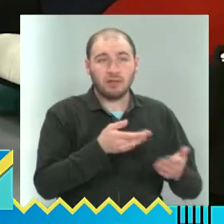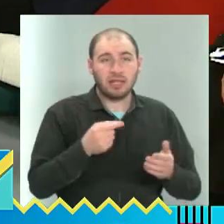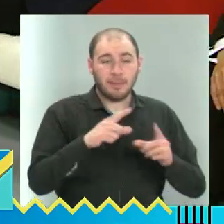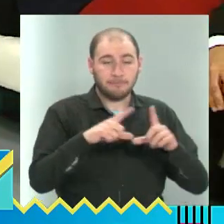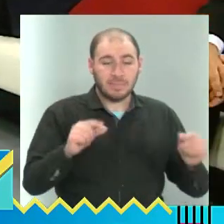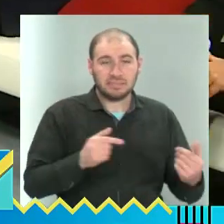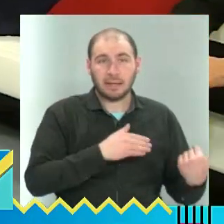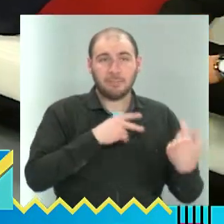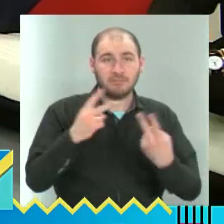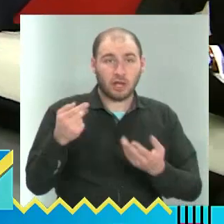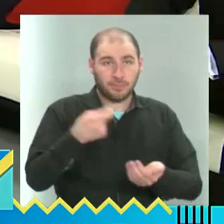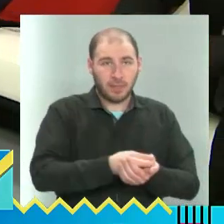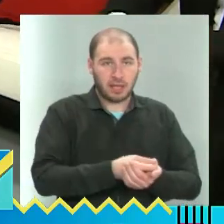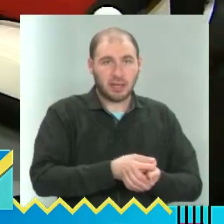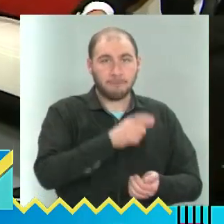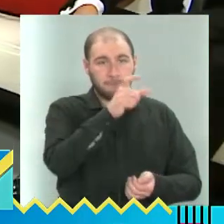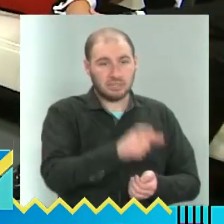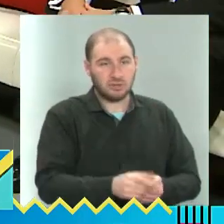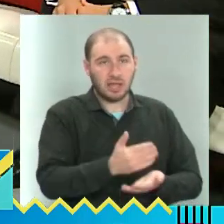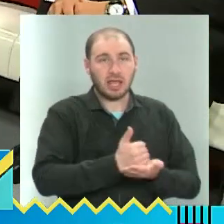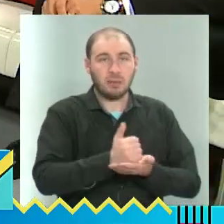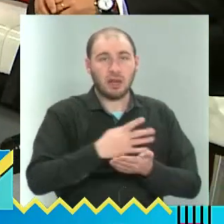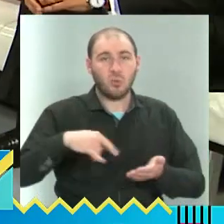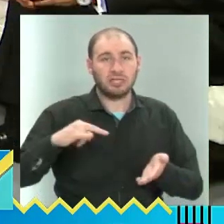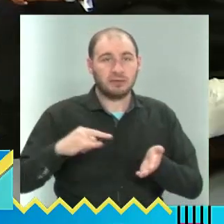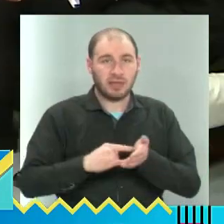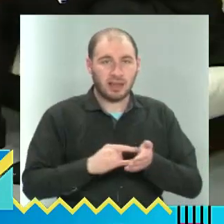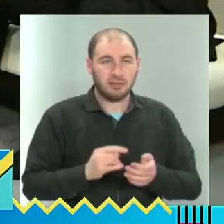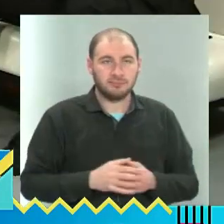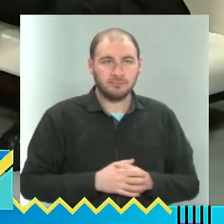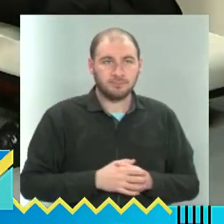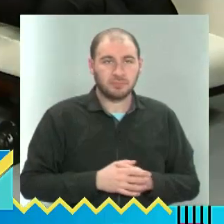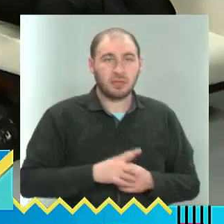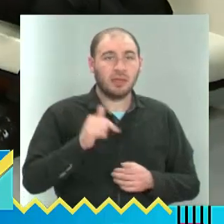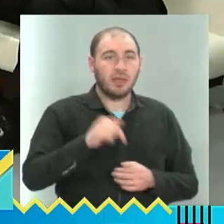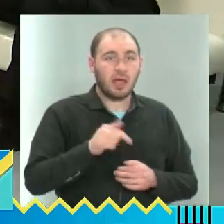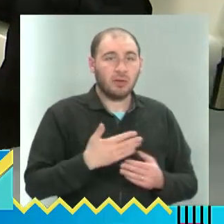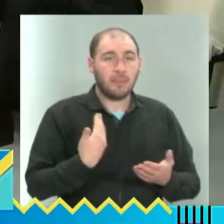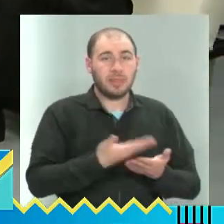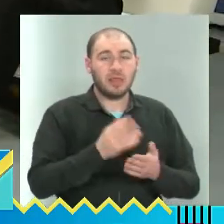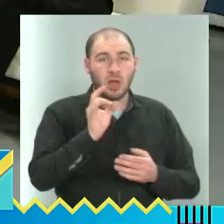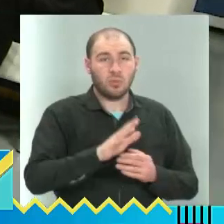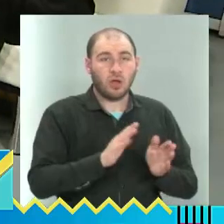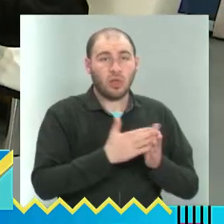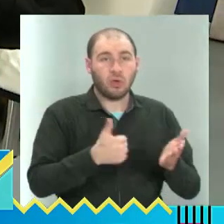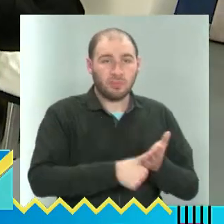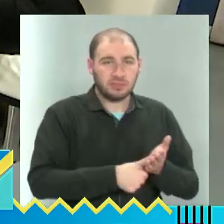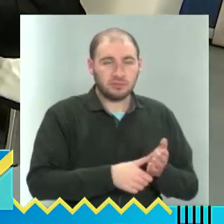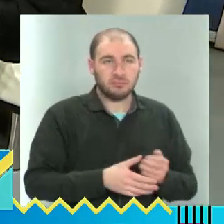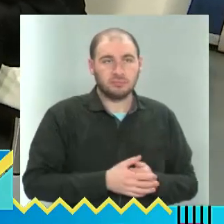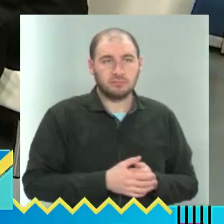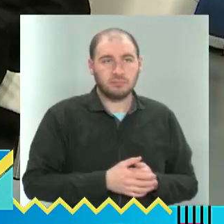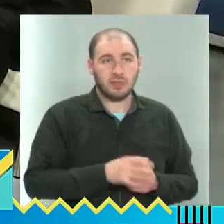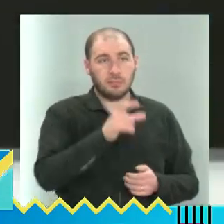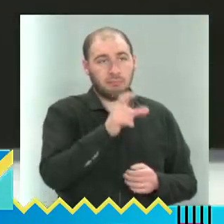el pasaje y de que una persona los va a esperar en la terminal. Entonces, hoy en día, pidiéndole solamente el DNI, puede